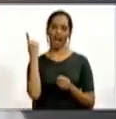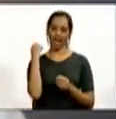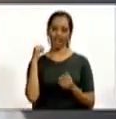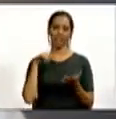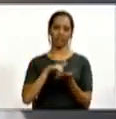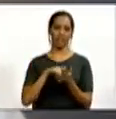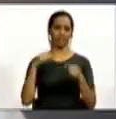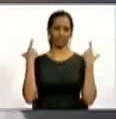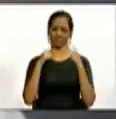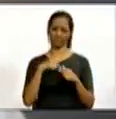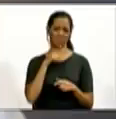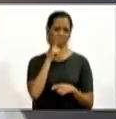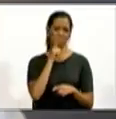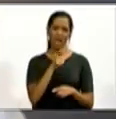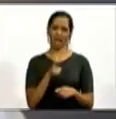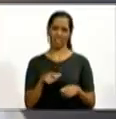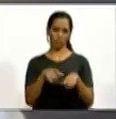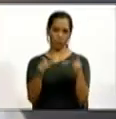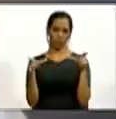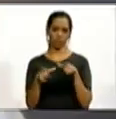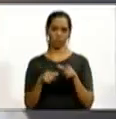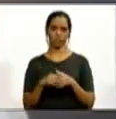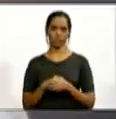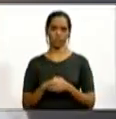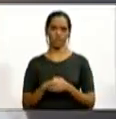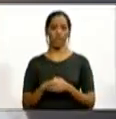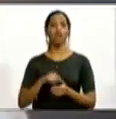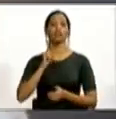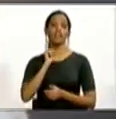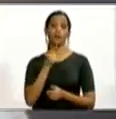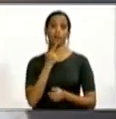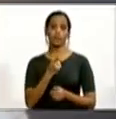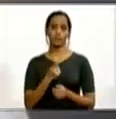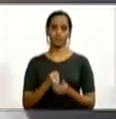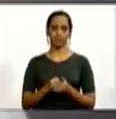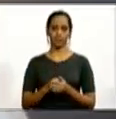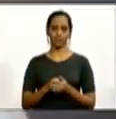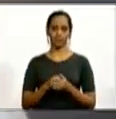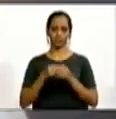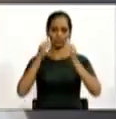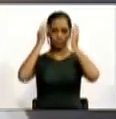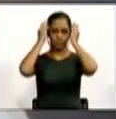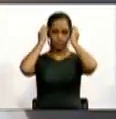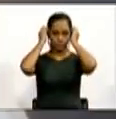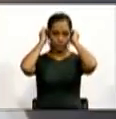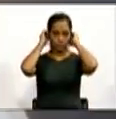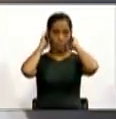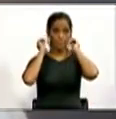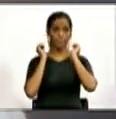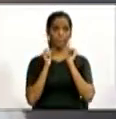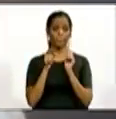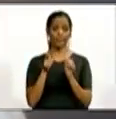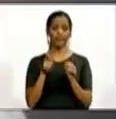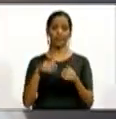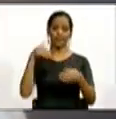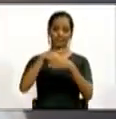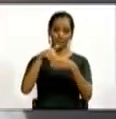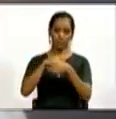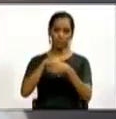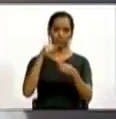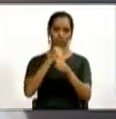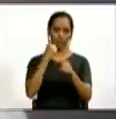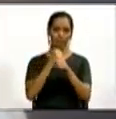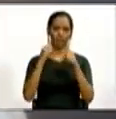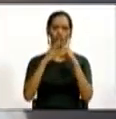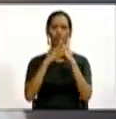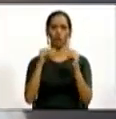Maiquetía. Terrible esa situación. Debo decirte que para las elecciones están trabajando todos los partidos.